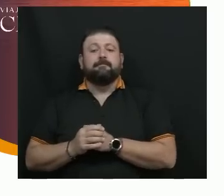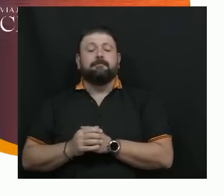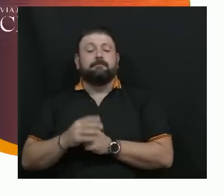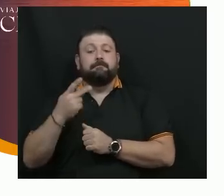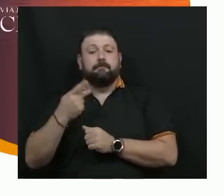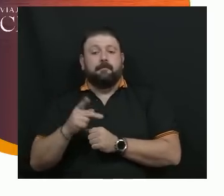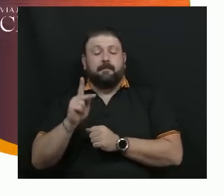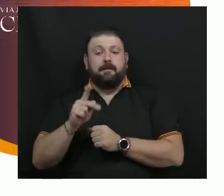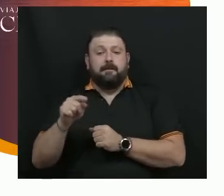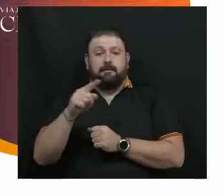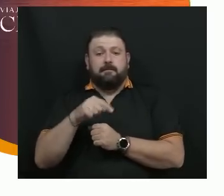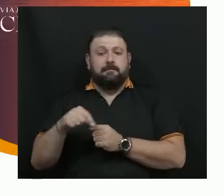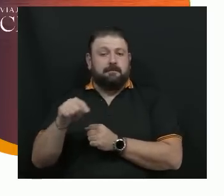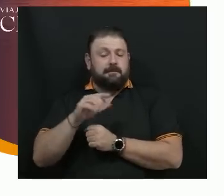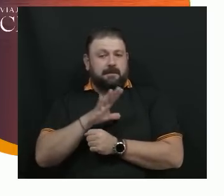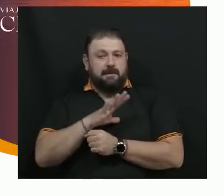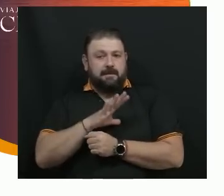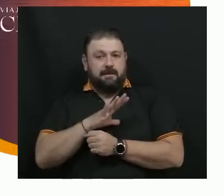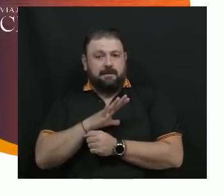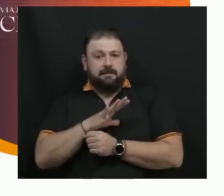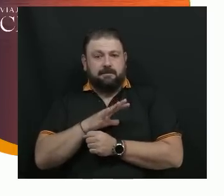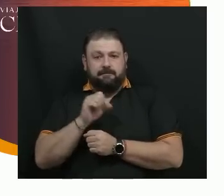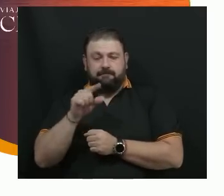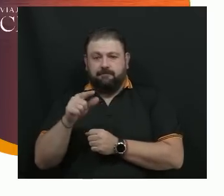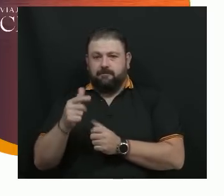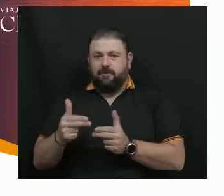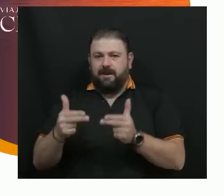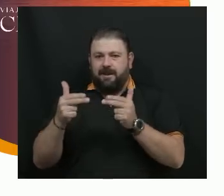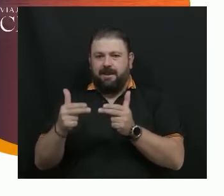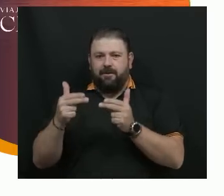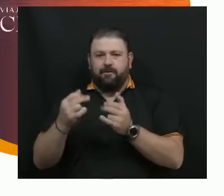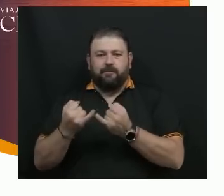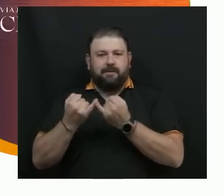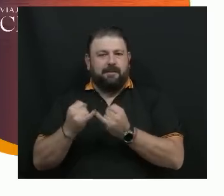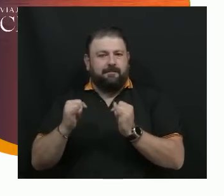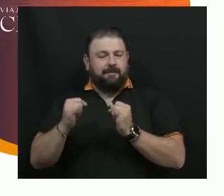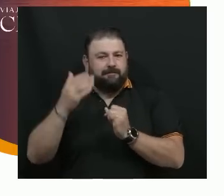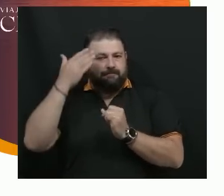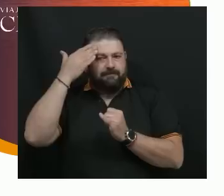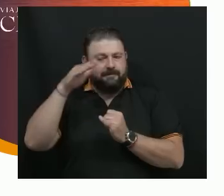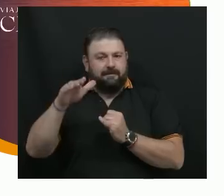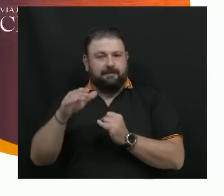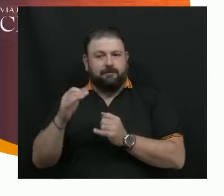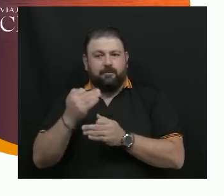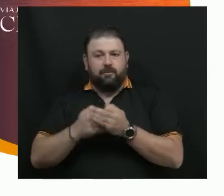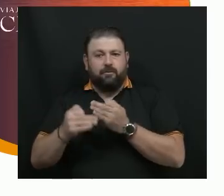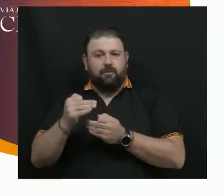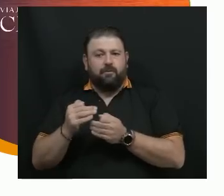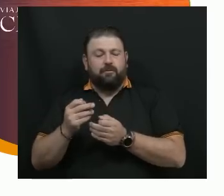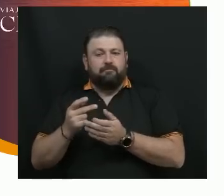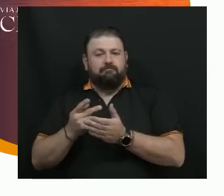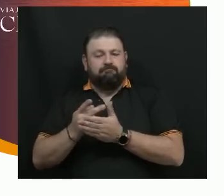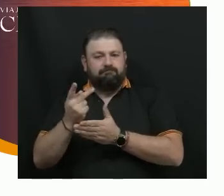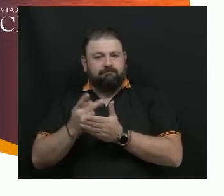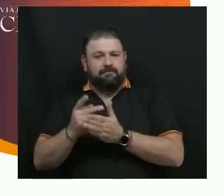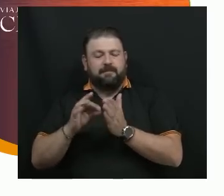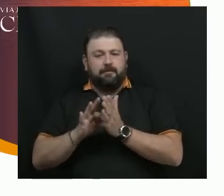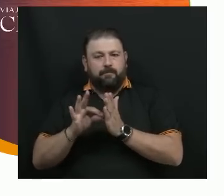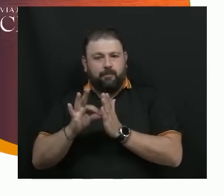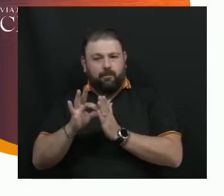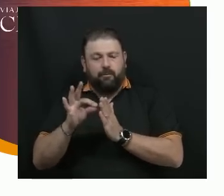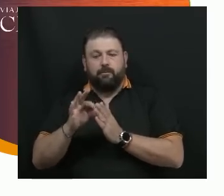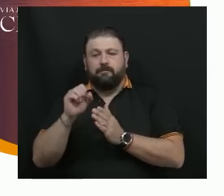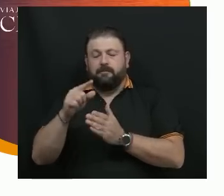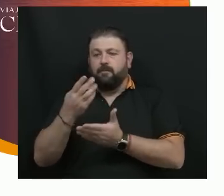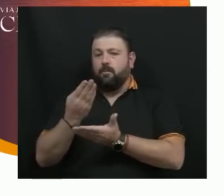también una parte esencial del negocio independiente, Servando, son los incentivos. Para los incentivos Bronce, Supreme y